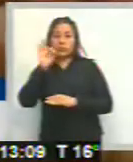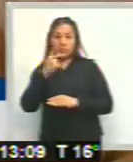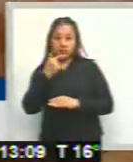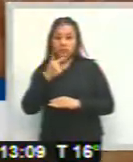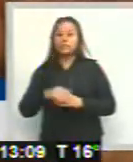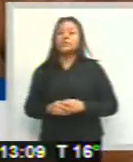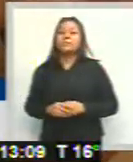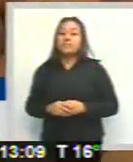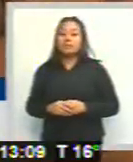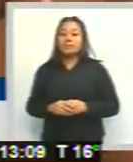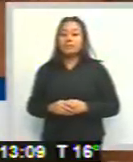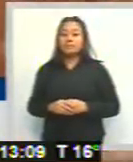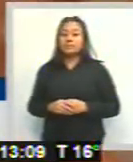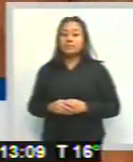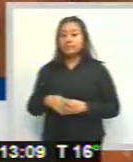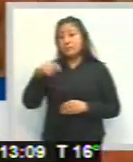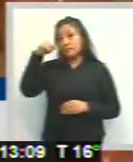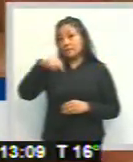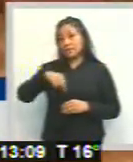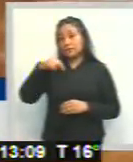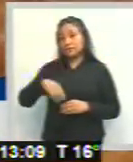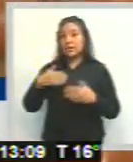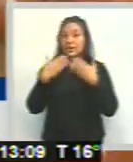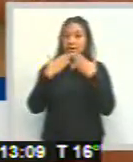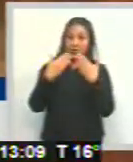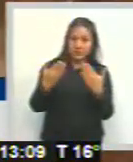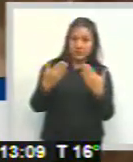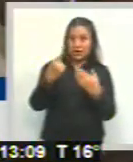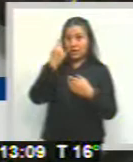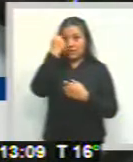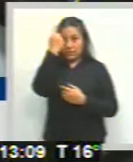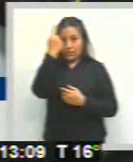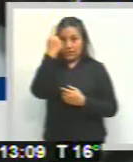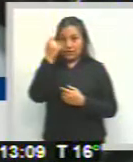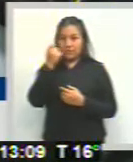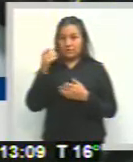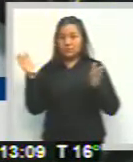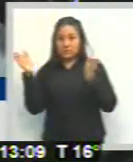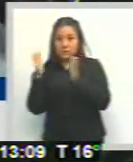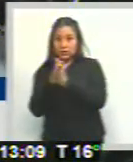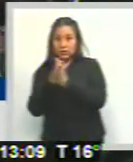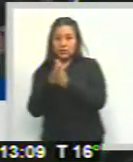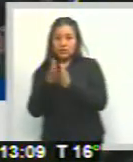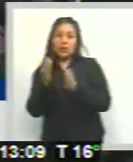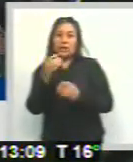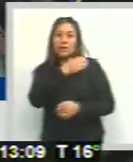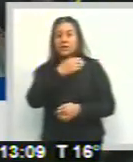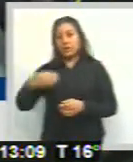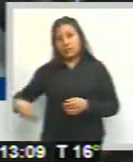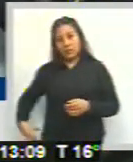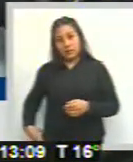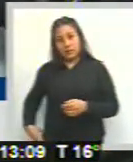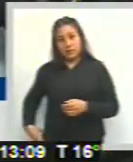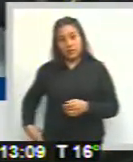Gracias a Dios, acá con la gente del gobierno estamos en un plan para incentivar el consumo